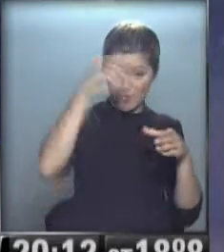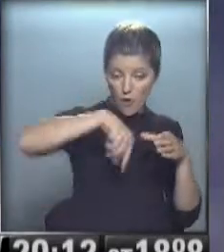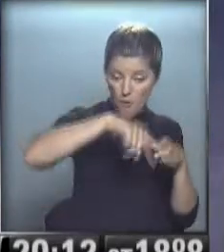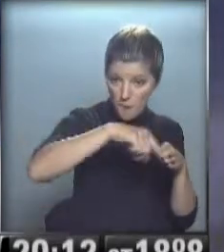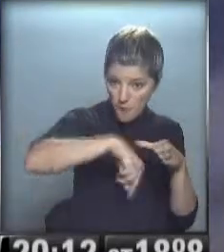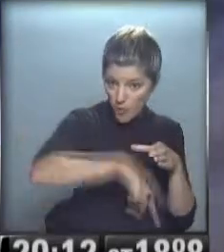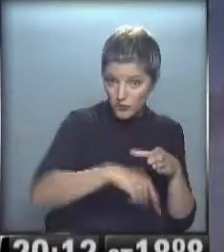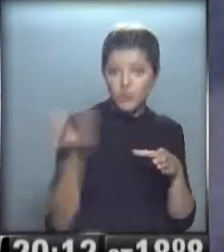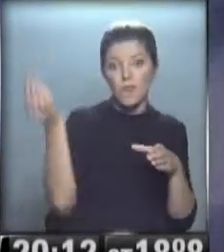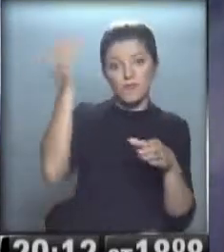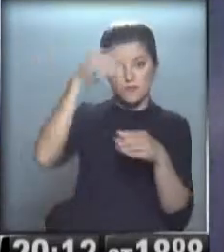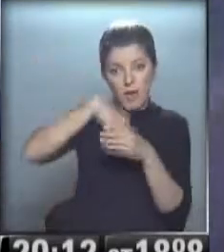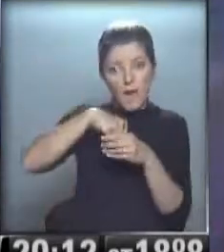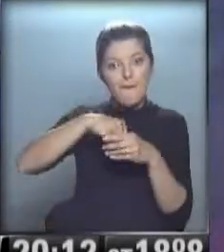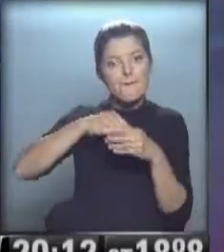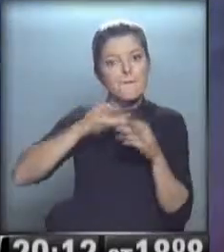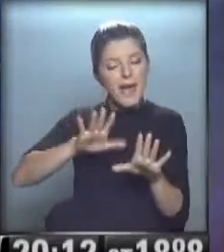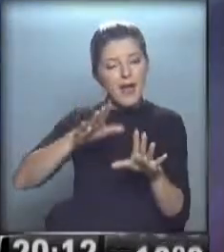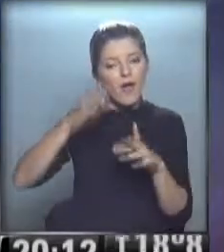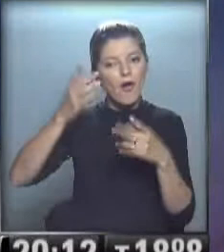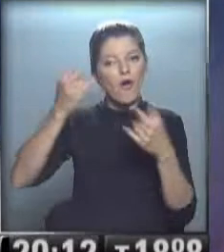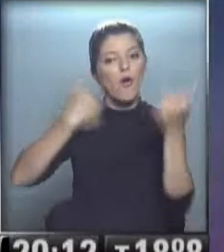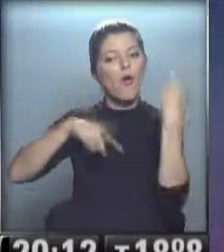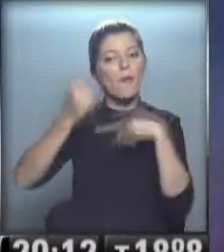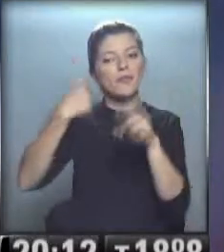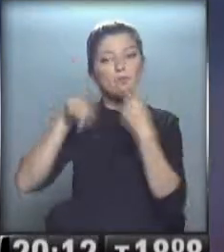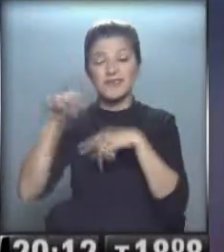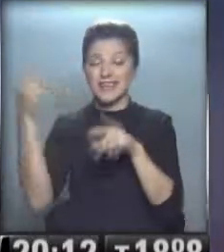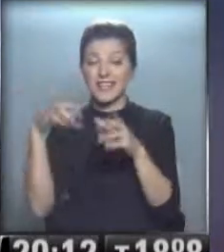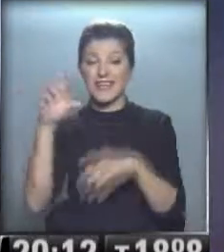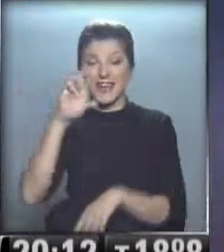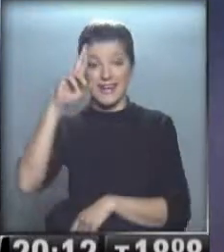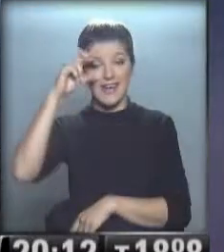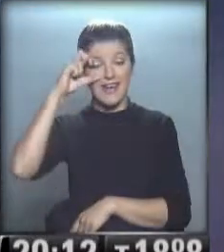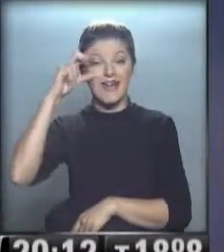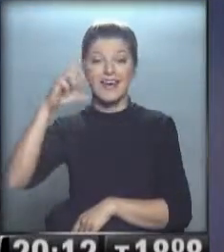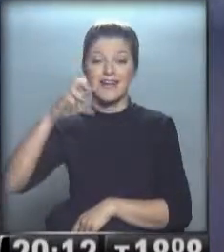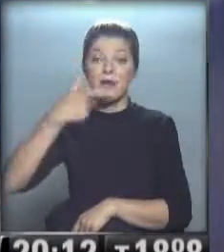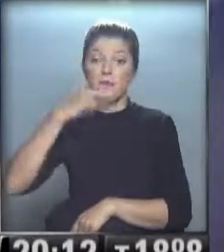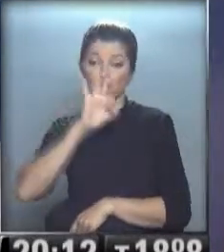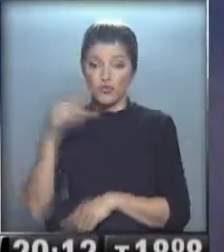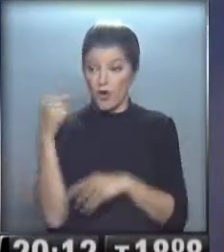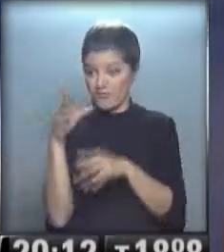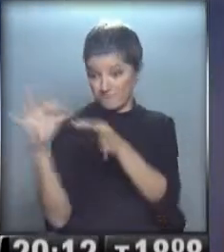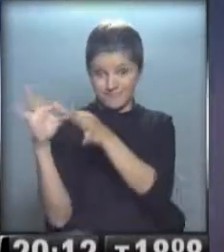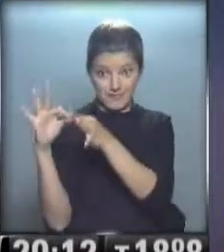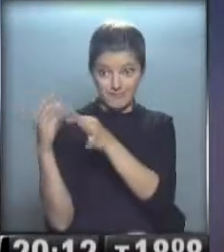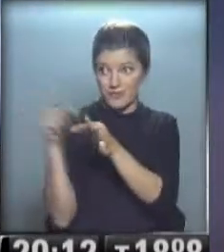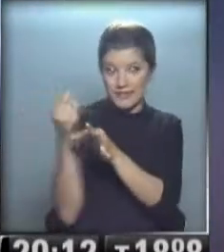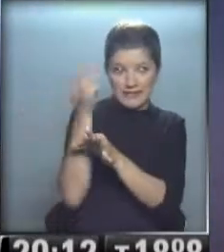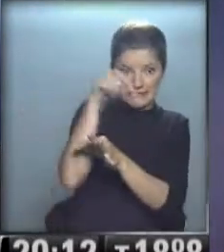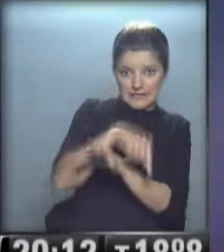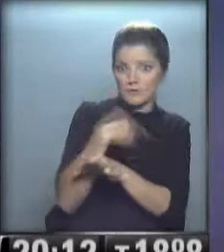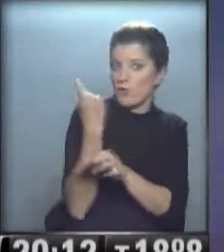como socia, como accionista de Repsol, no podía ir en contra de la decisión de la empresa española de estar